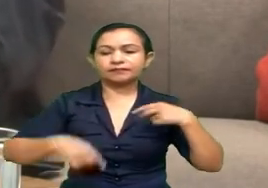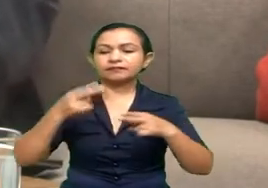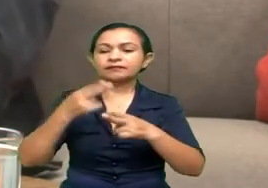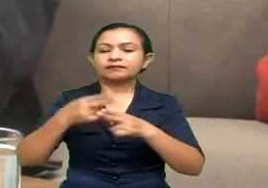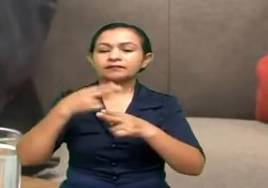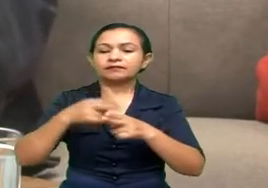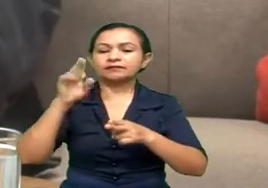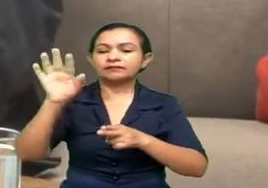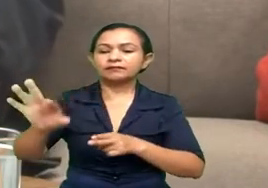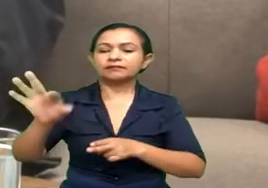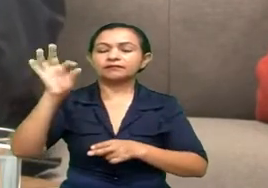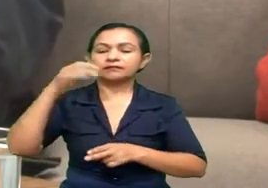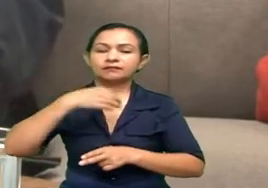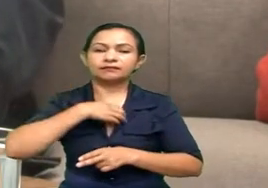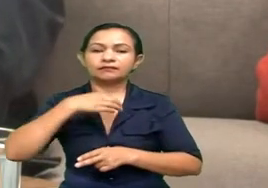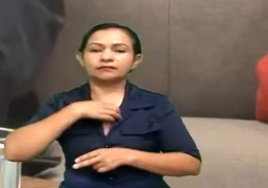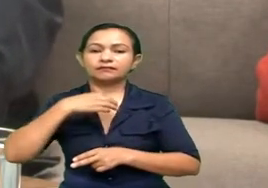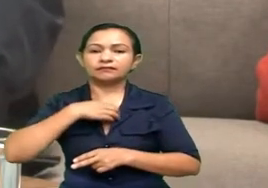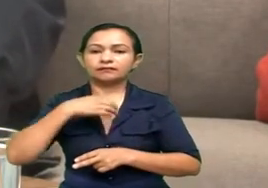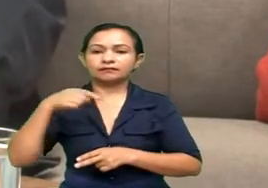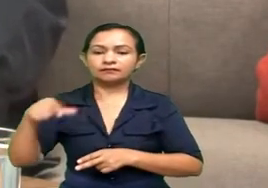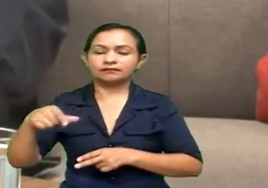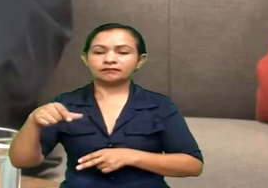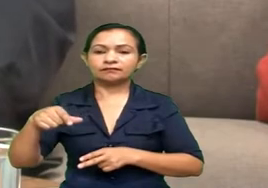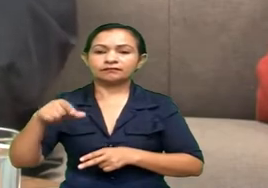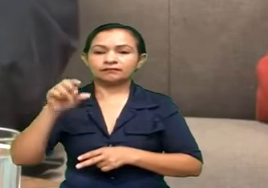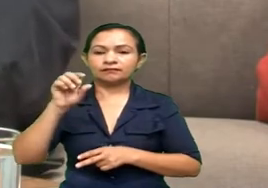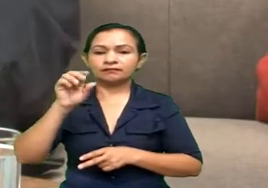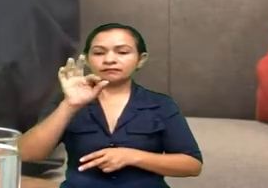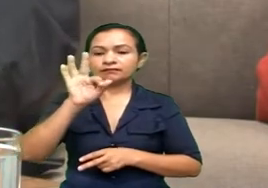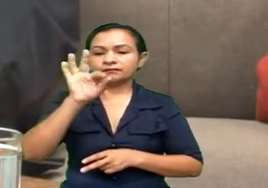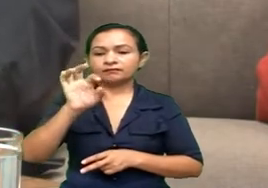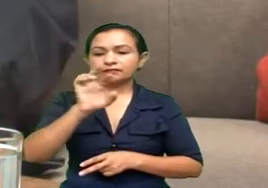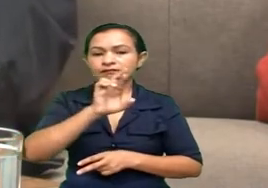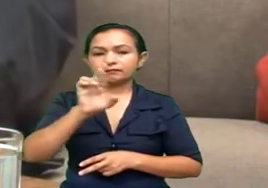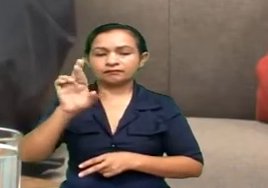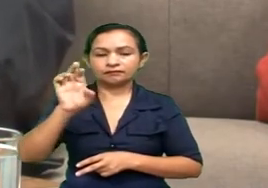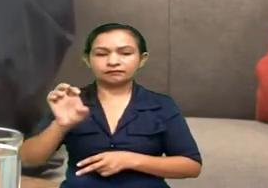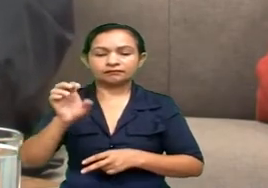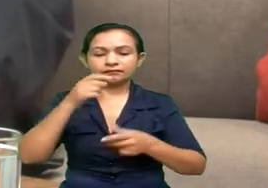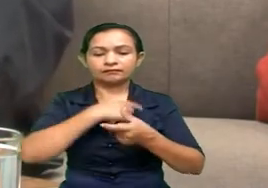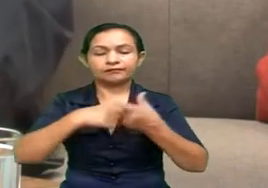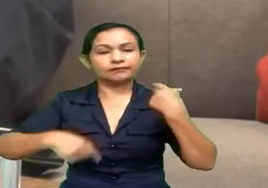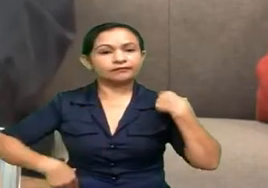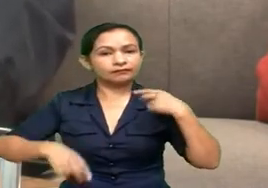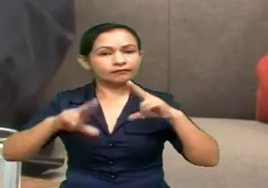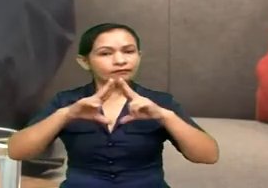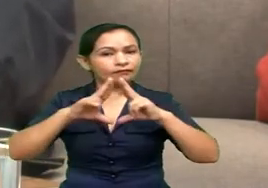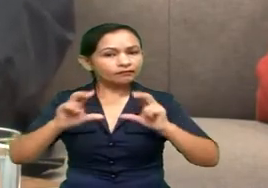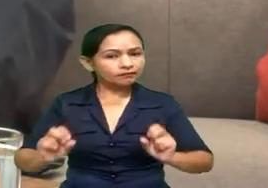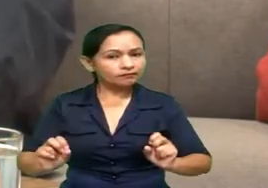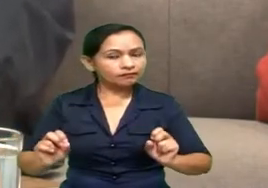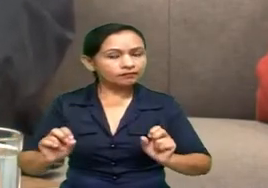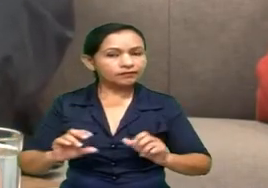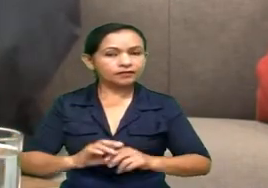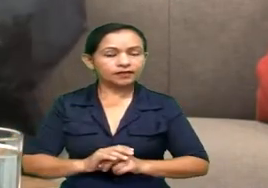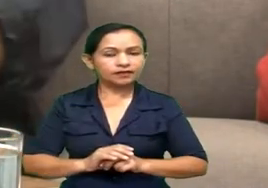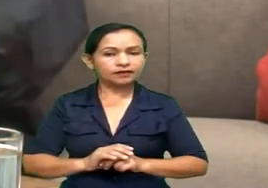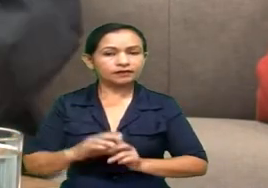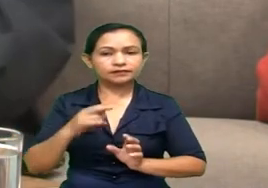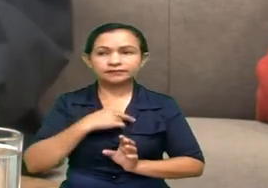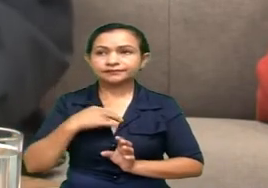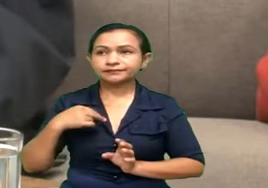un incondicional del Fermín Ferrer como presidente de la República. Y ahí se da una situación